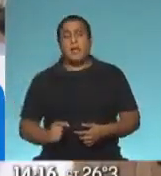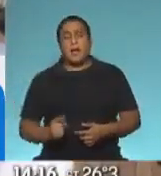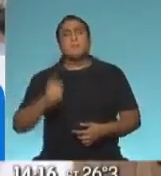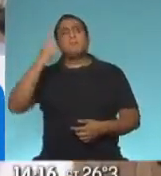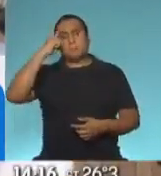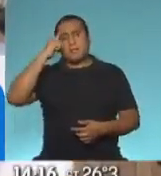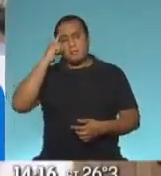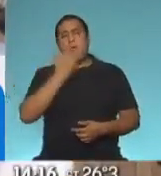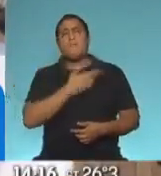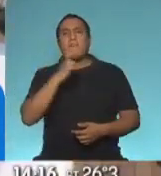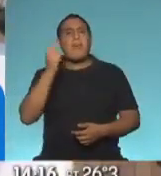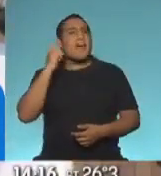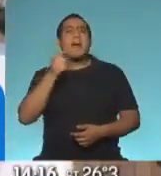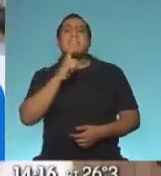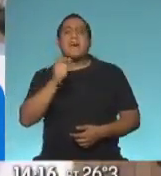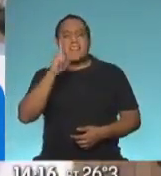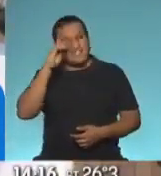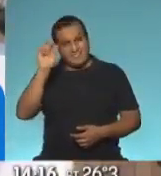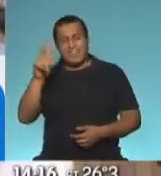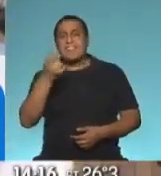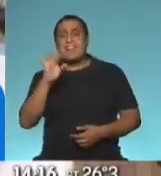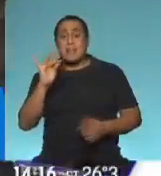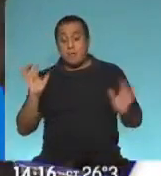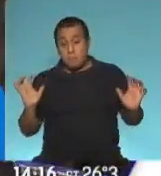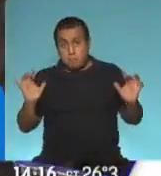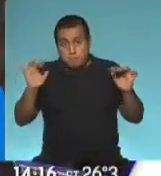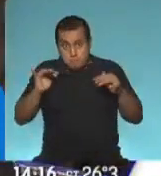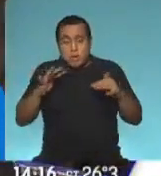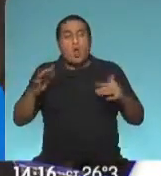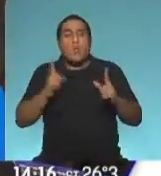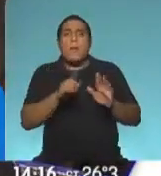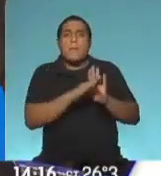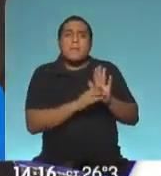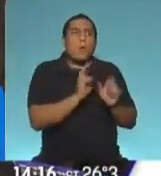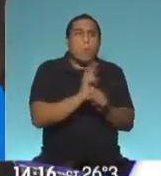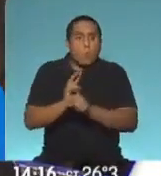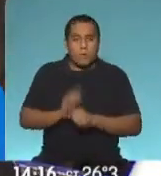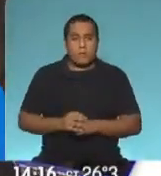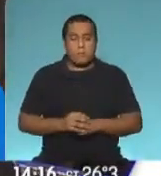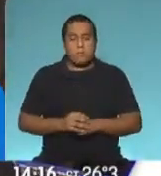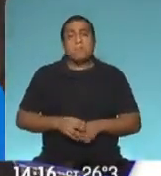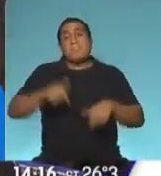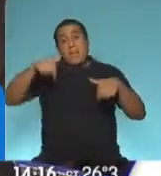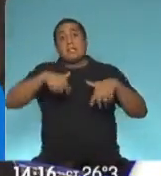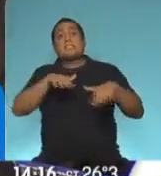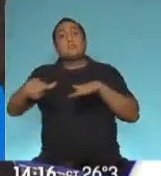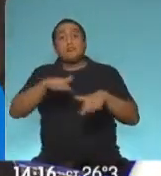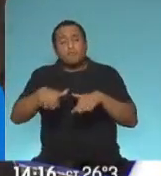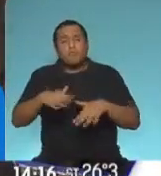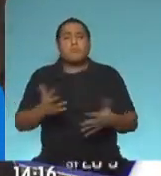ya que debido a la prevención del COVID-19 aún no zarpó. Se encuentran en una situación en